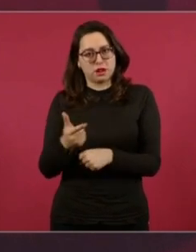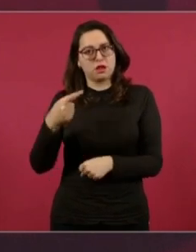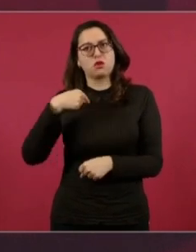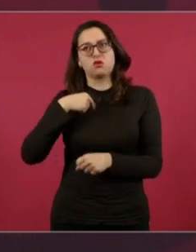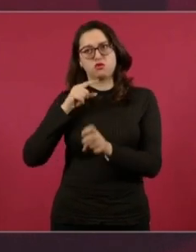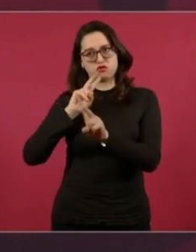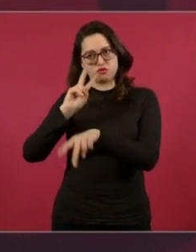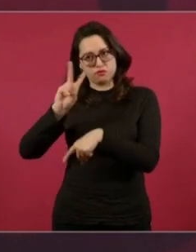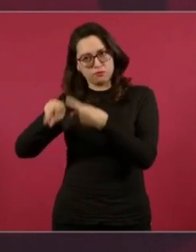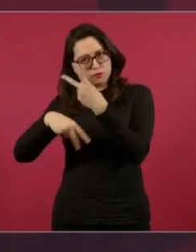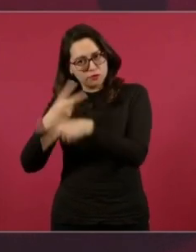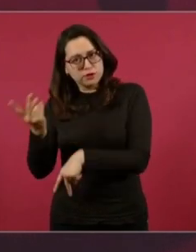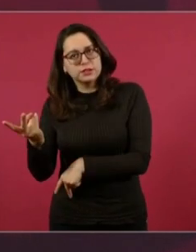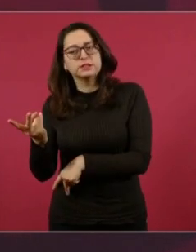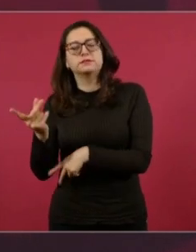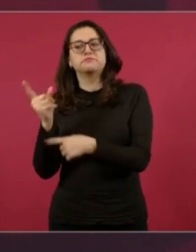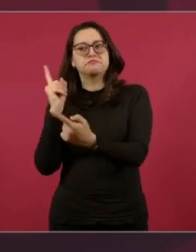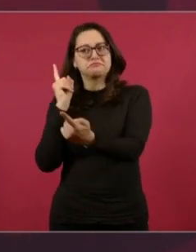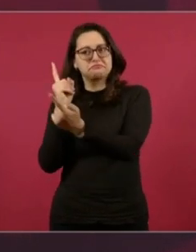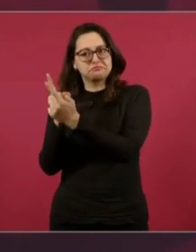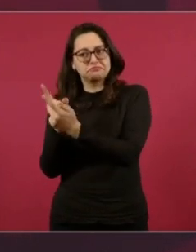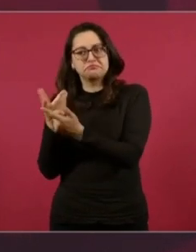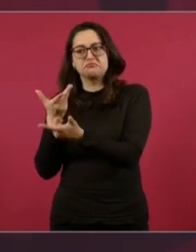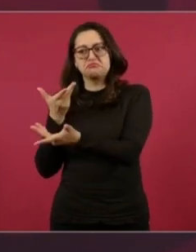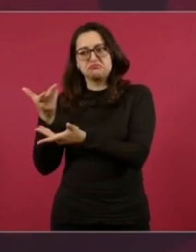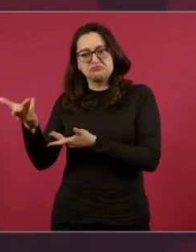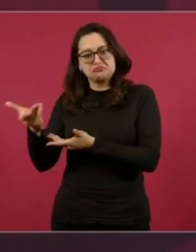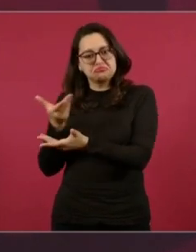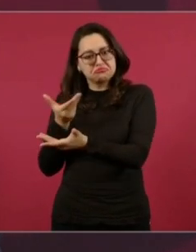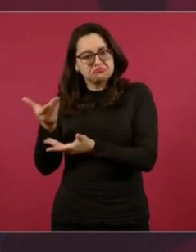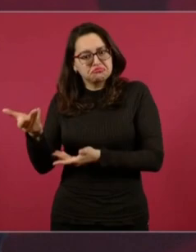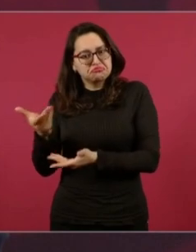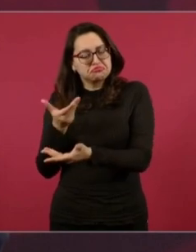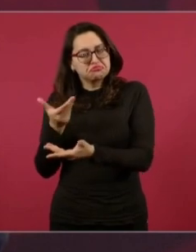y no tuvimos